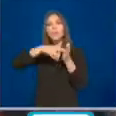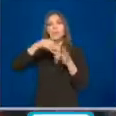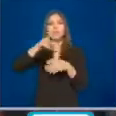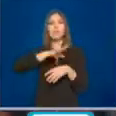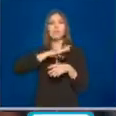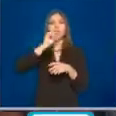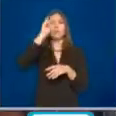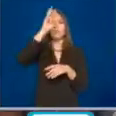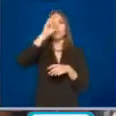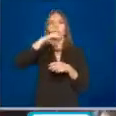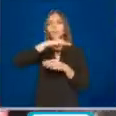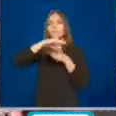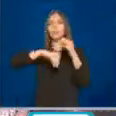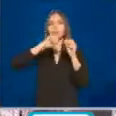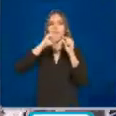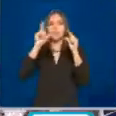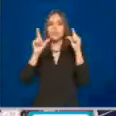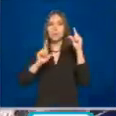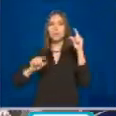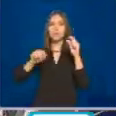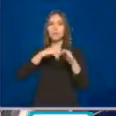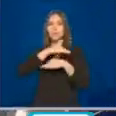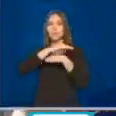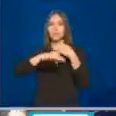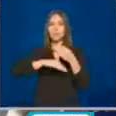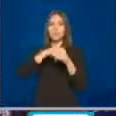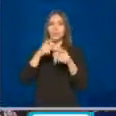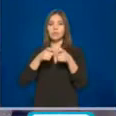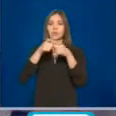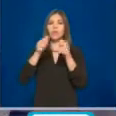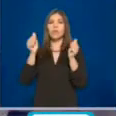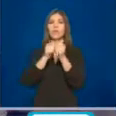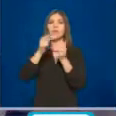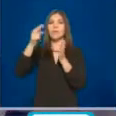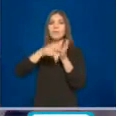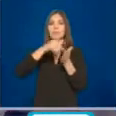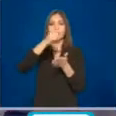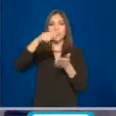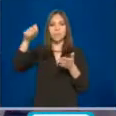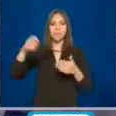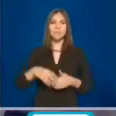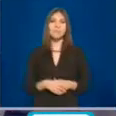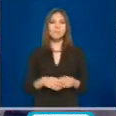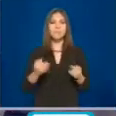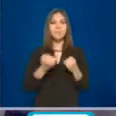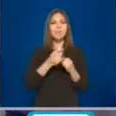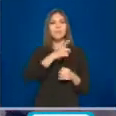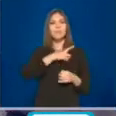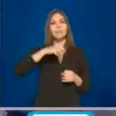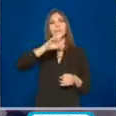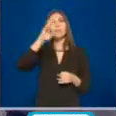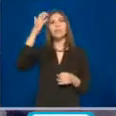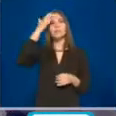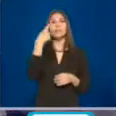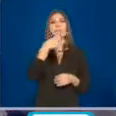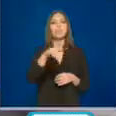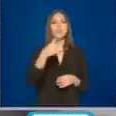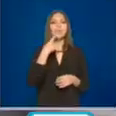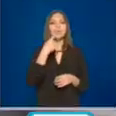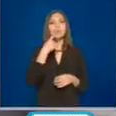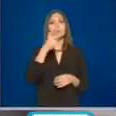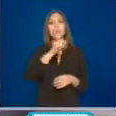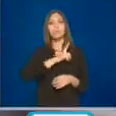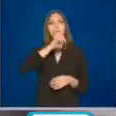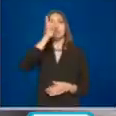la República Mexicana, este disco, con todo y el autógrafo. Y bueno, hay que reconocer también el esfuerzo, no solamente de